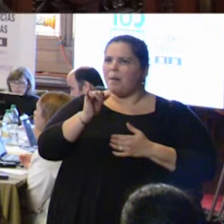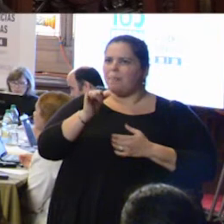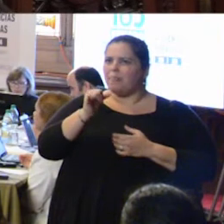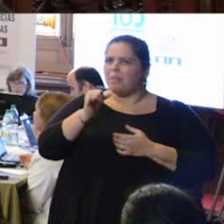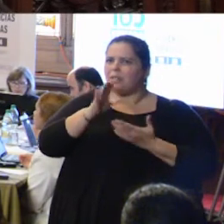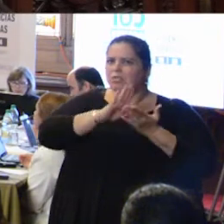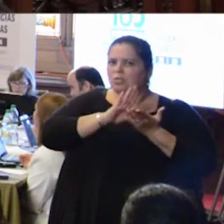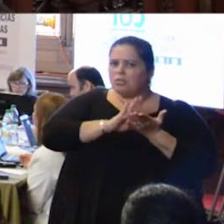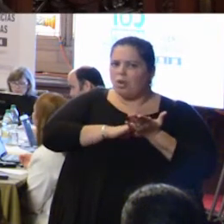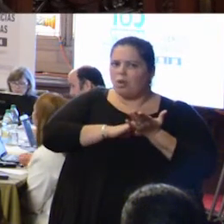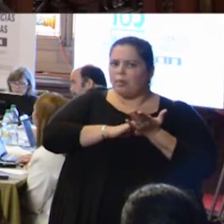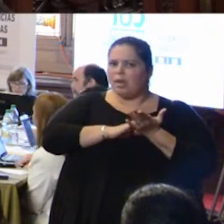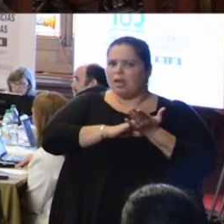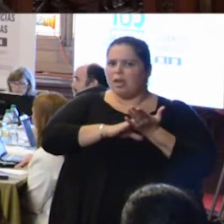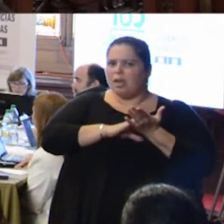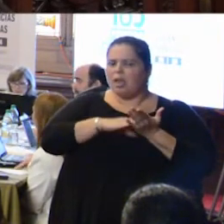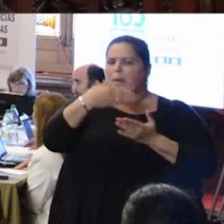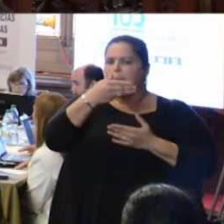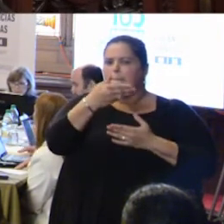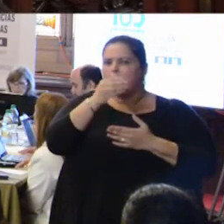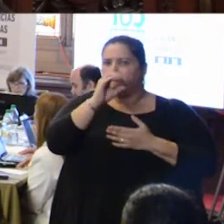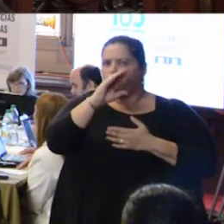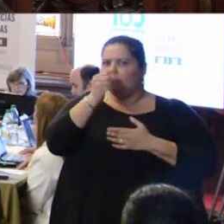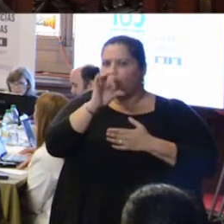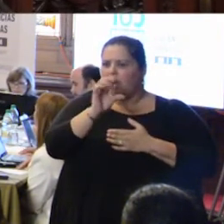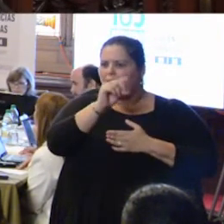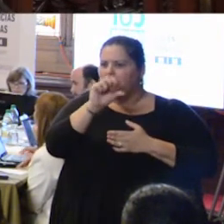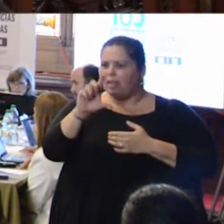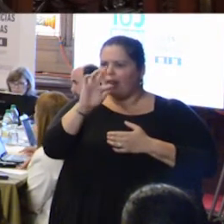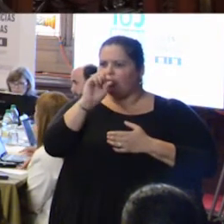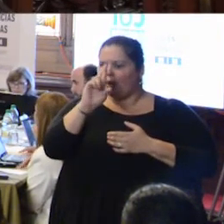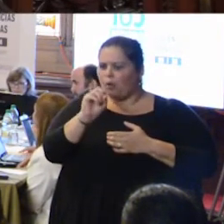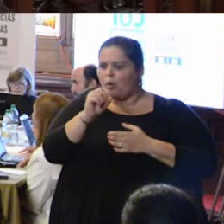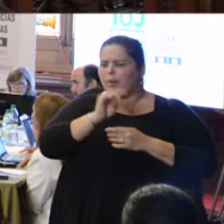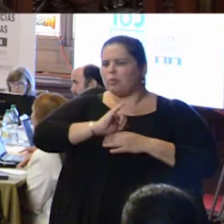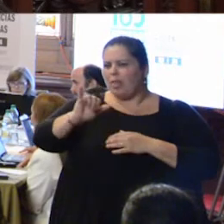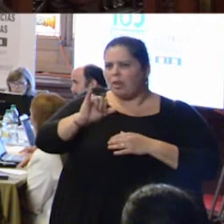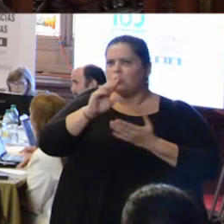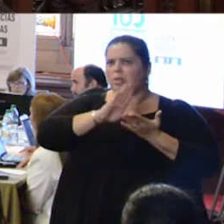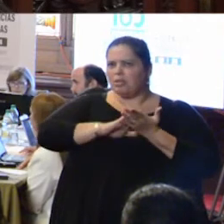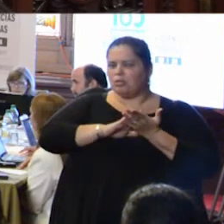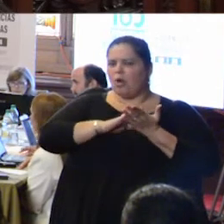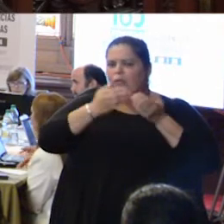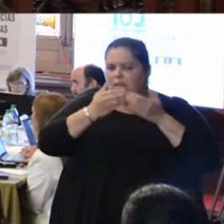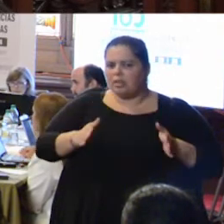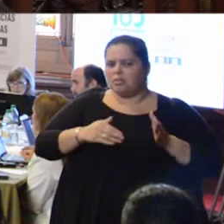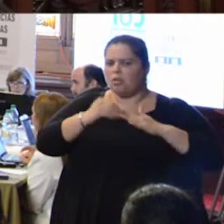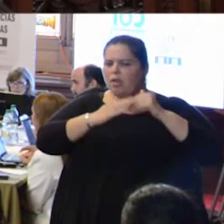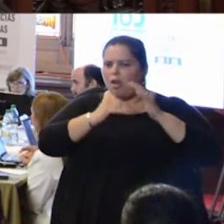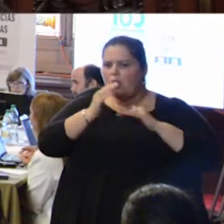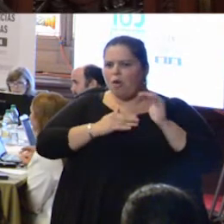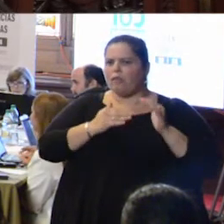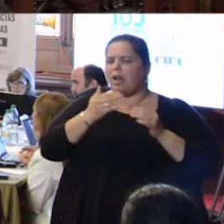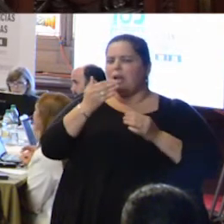presentan una denuncia por inicio de obras sin contar con el estudio de impacto ambiental contra el Ministerio de